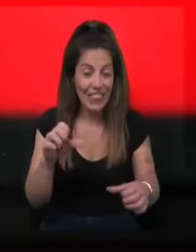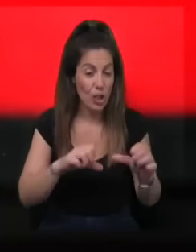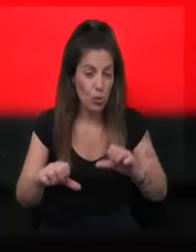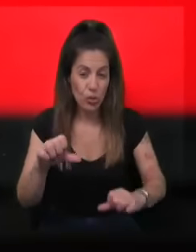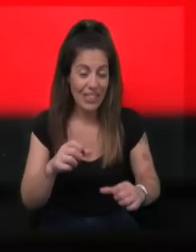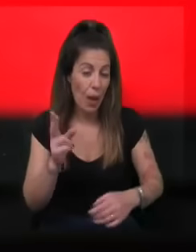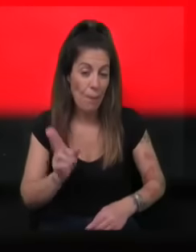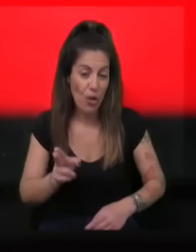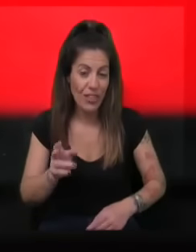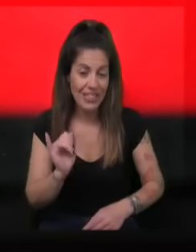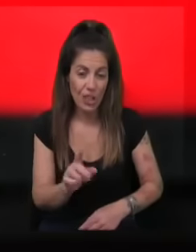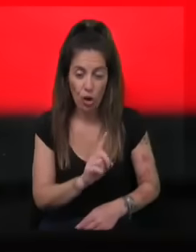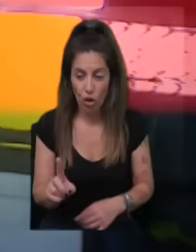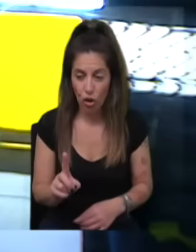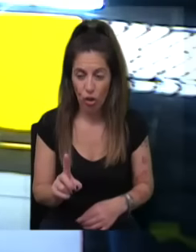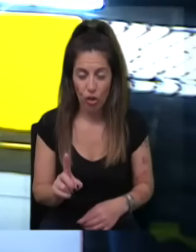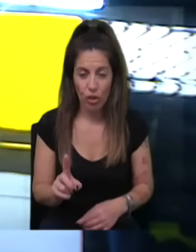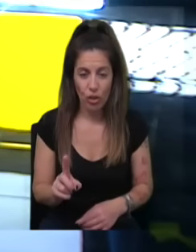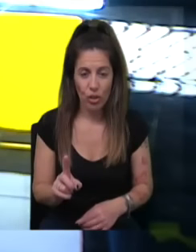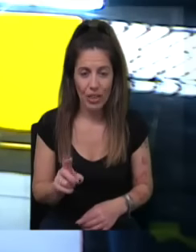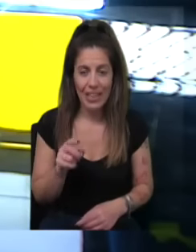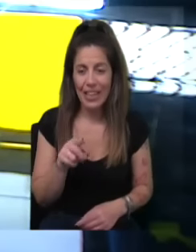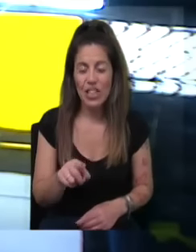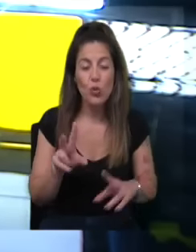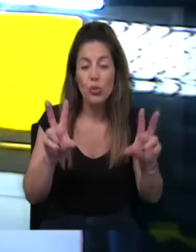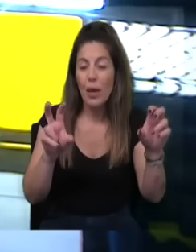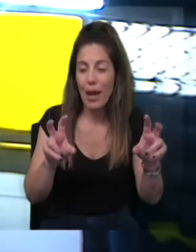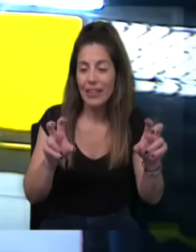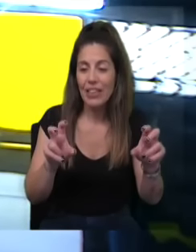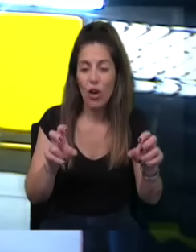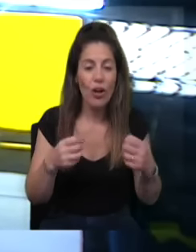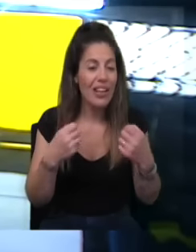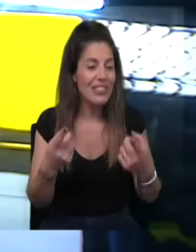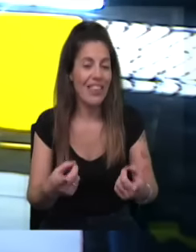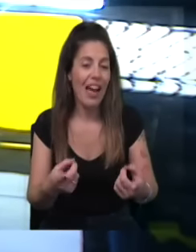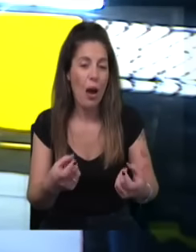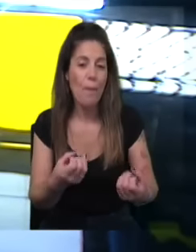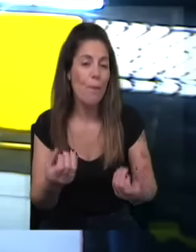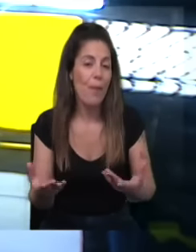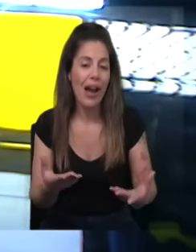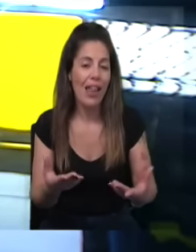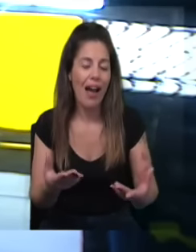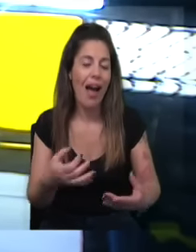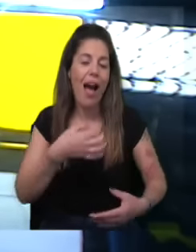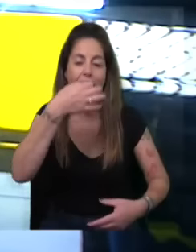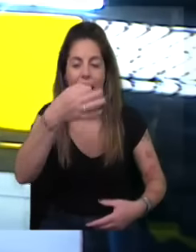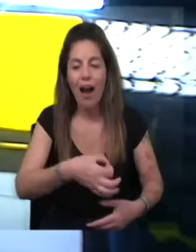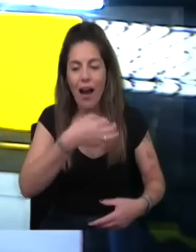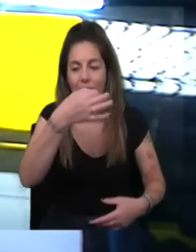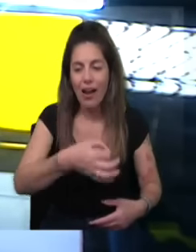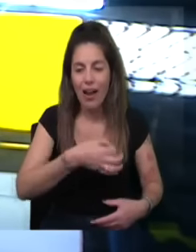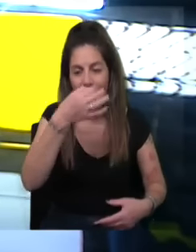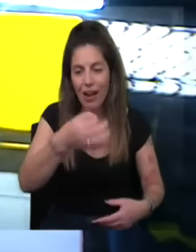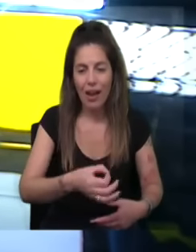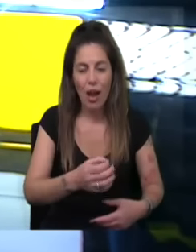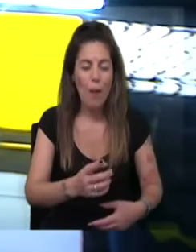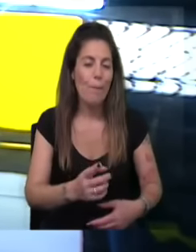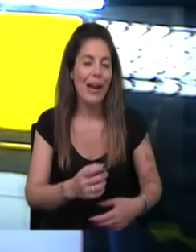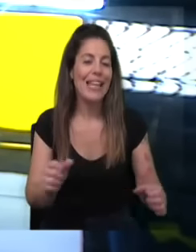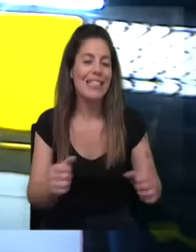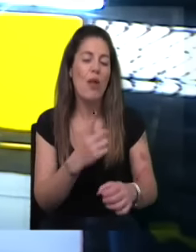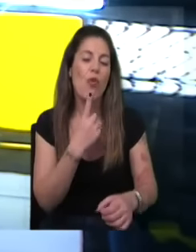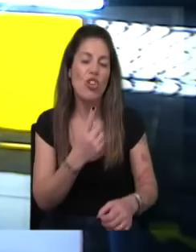prohibidas o no este es una temática que se presta para el para la demagogia y para para la politiquería